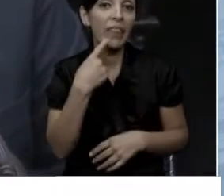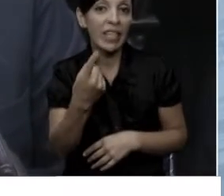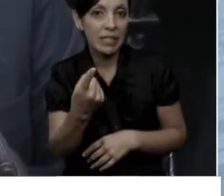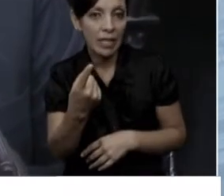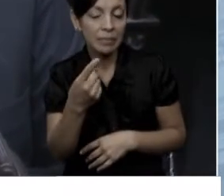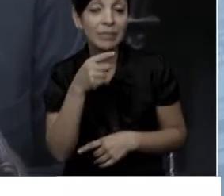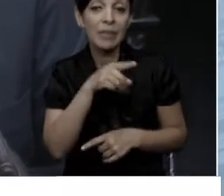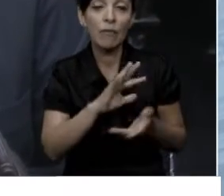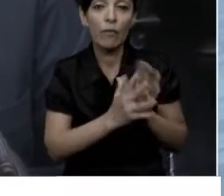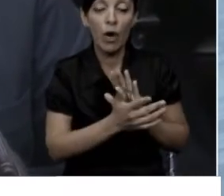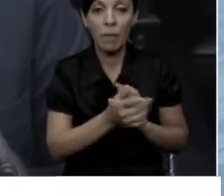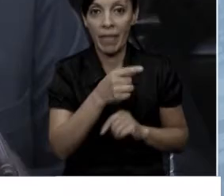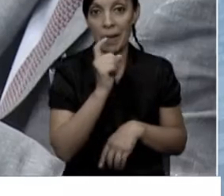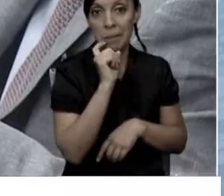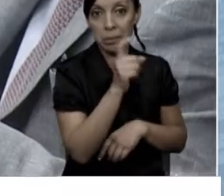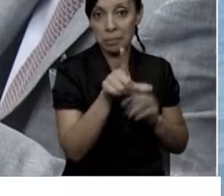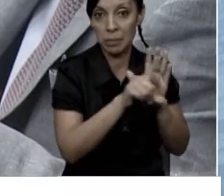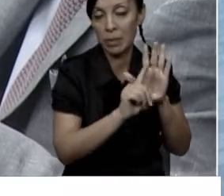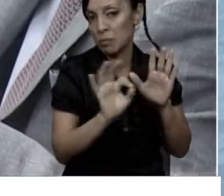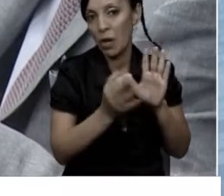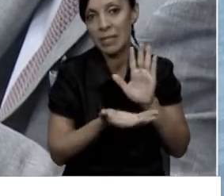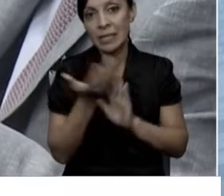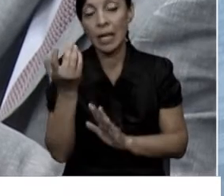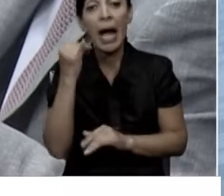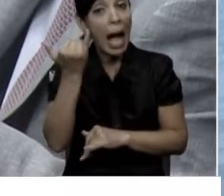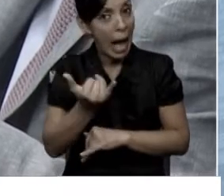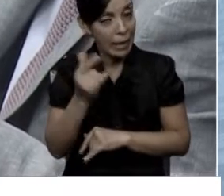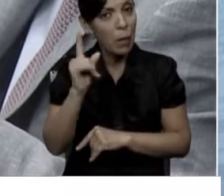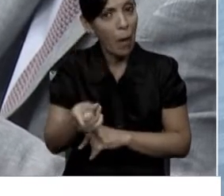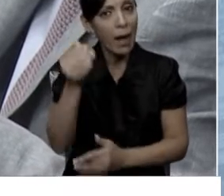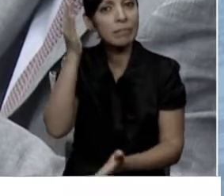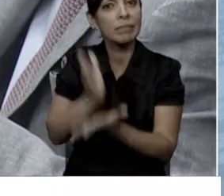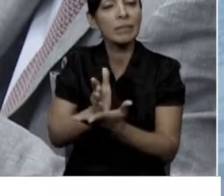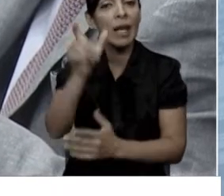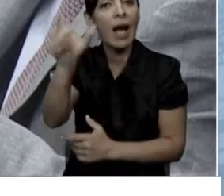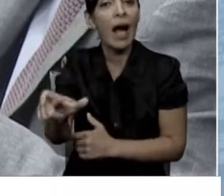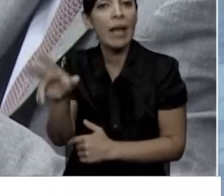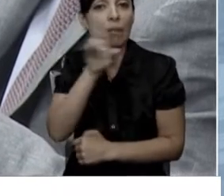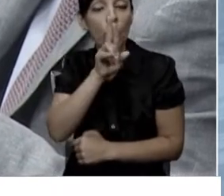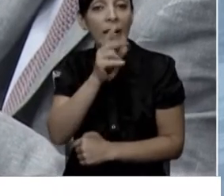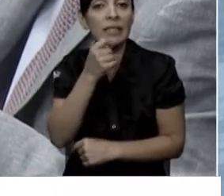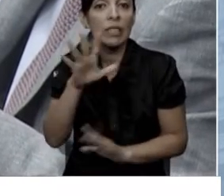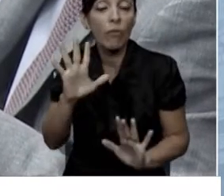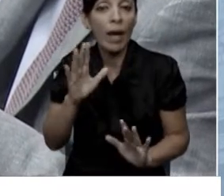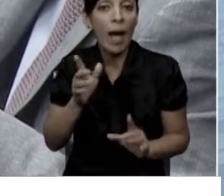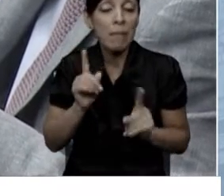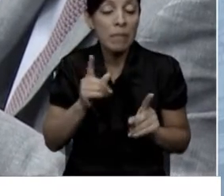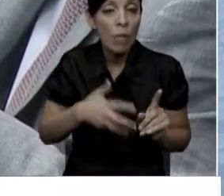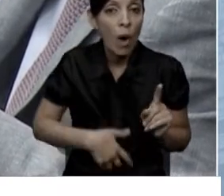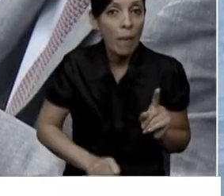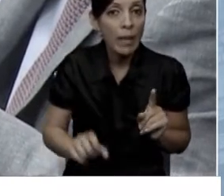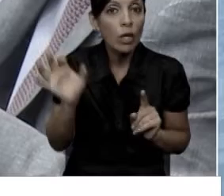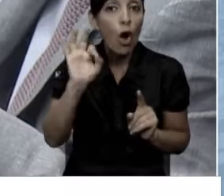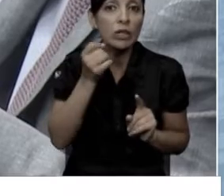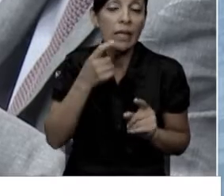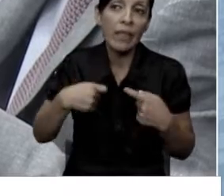se mantiene, que establece una pena para la gestante en caso de causar su propio aborto o que consiente que otro se